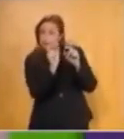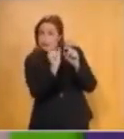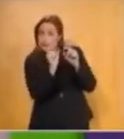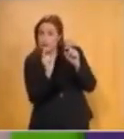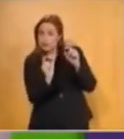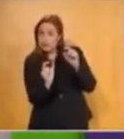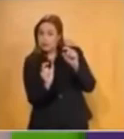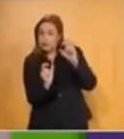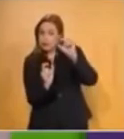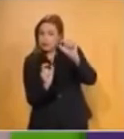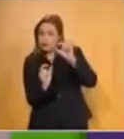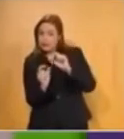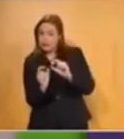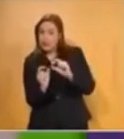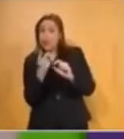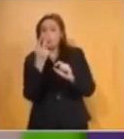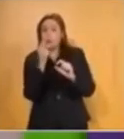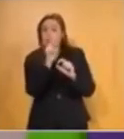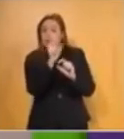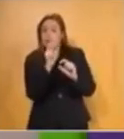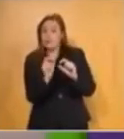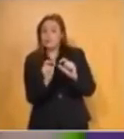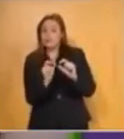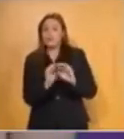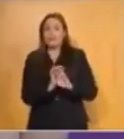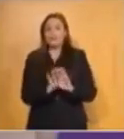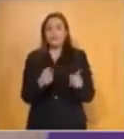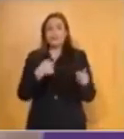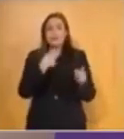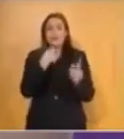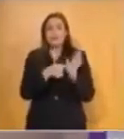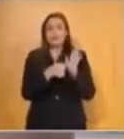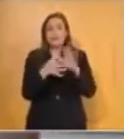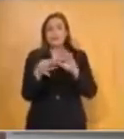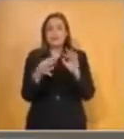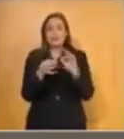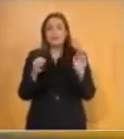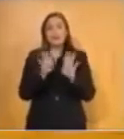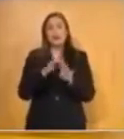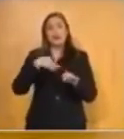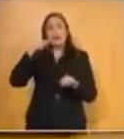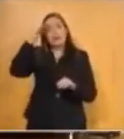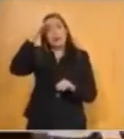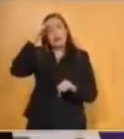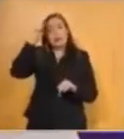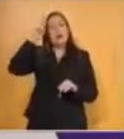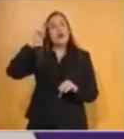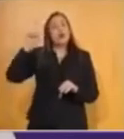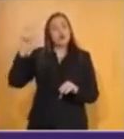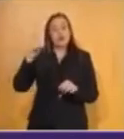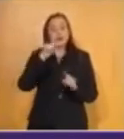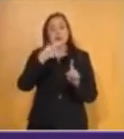encuentra el pensamiento o el sueño del personaje. ¿De acuerdo? Now let's answer some questions about that comic